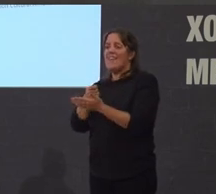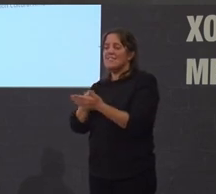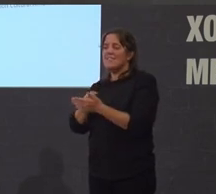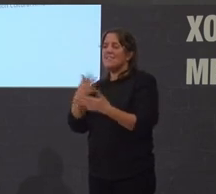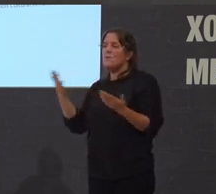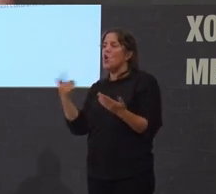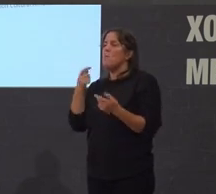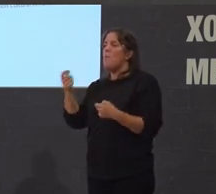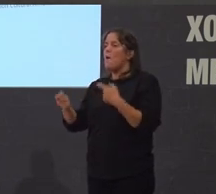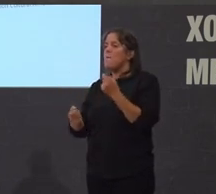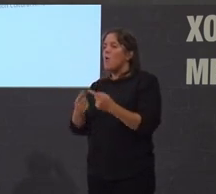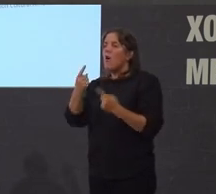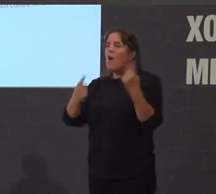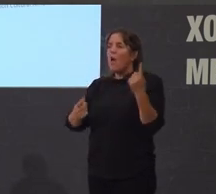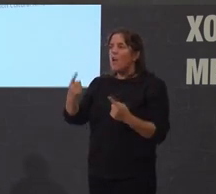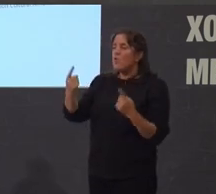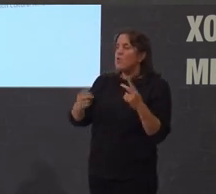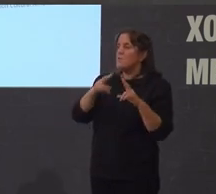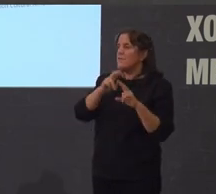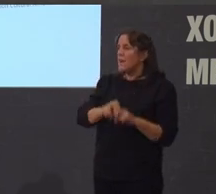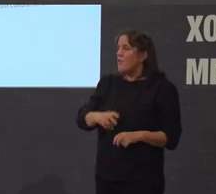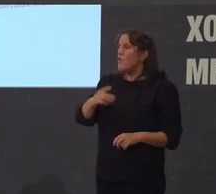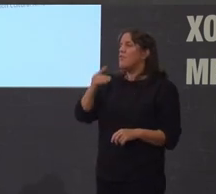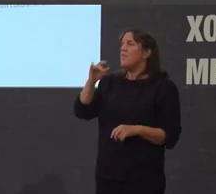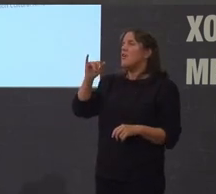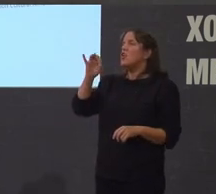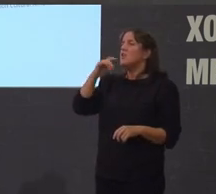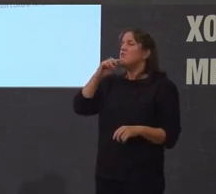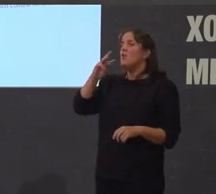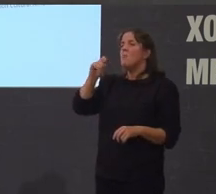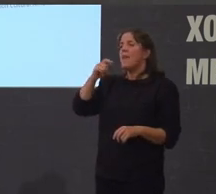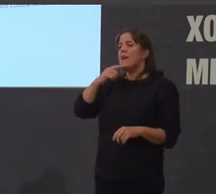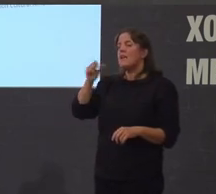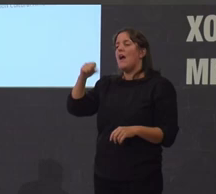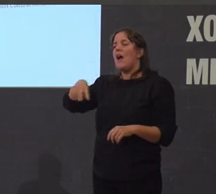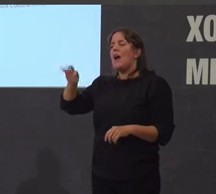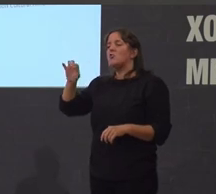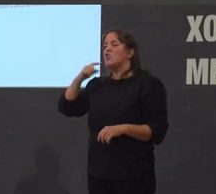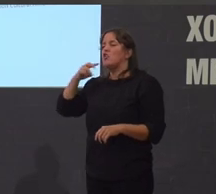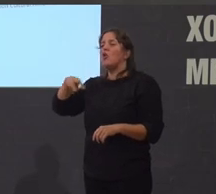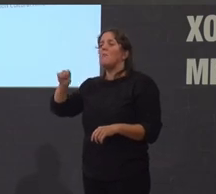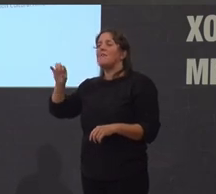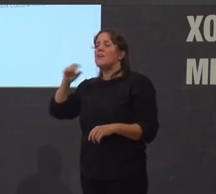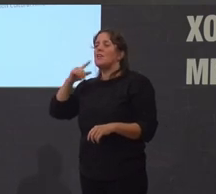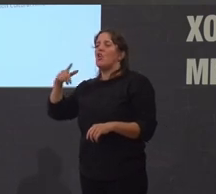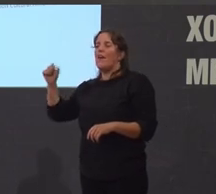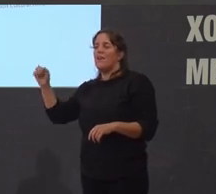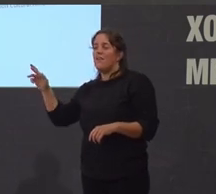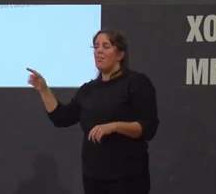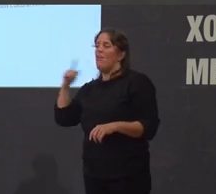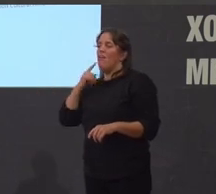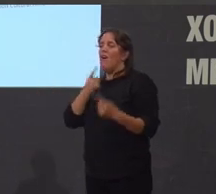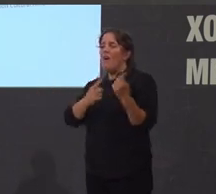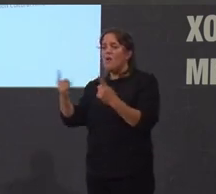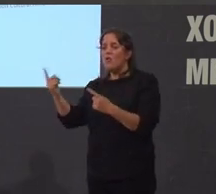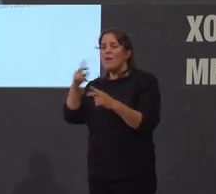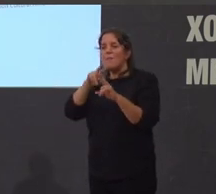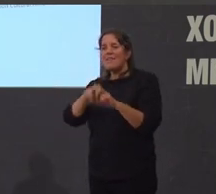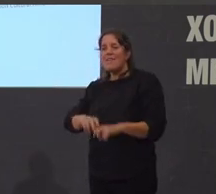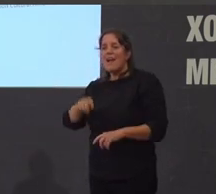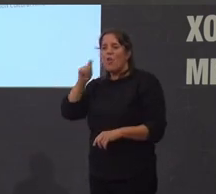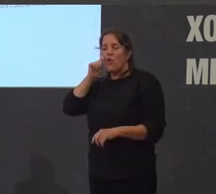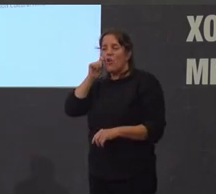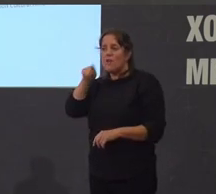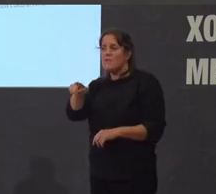varios investigadores estoy pensando ahora en dionisio pereira antón mascató garrido pues poco a poco vamos